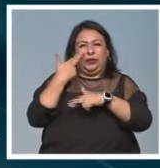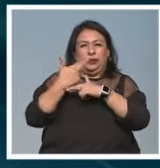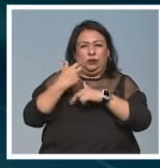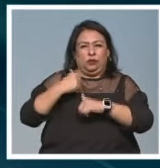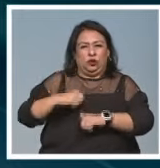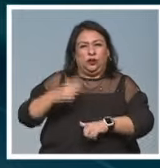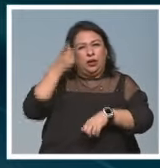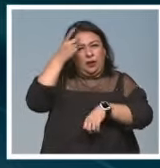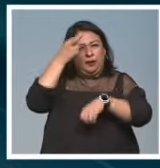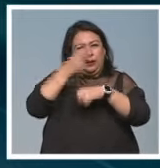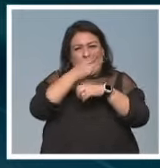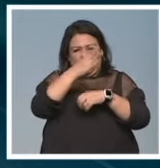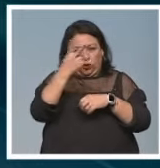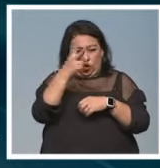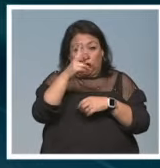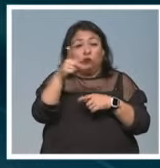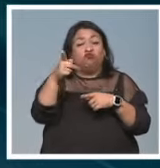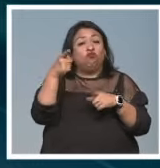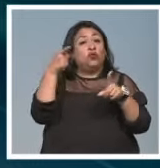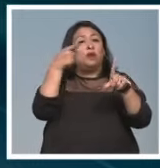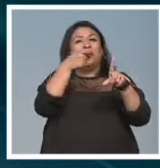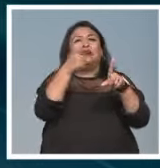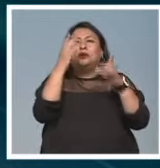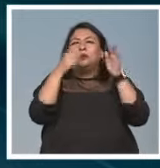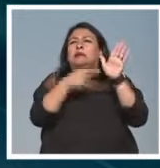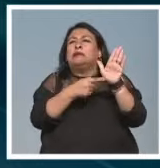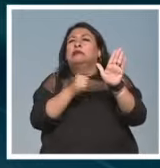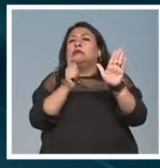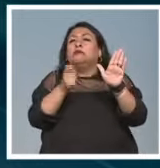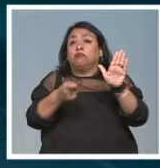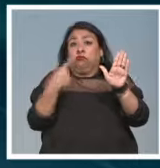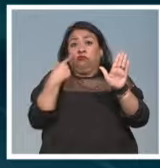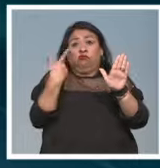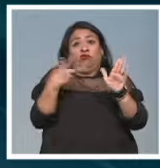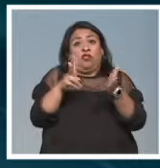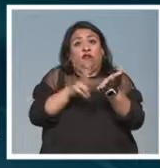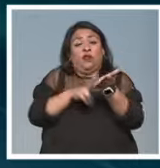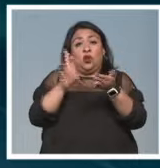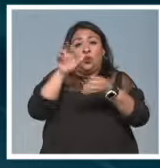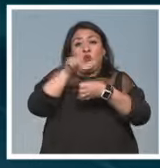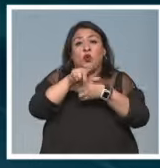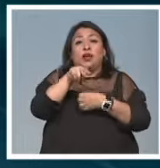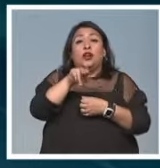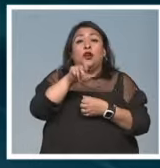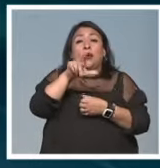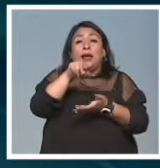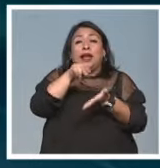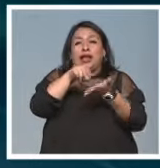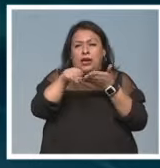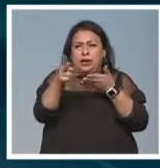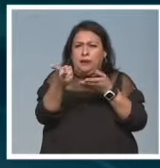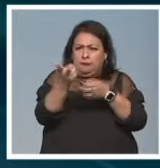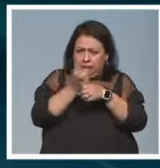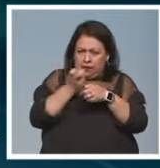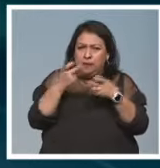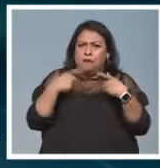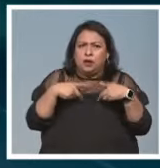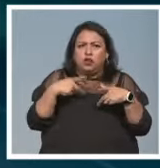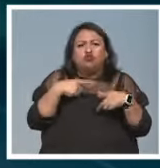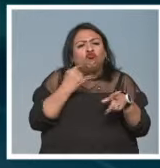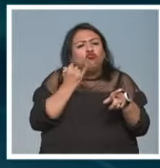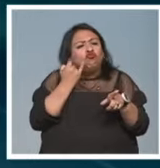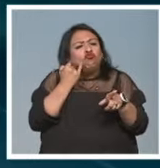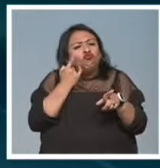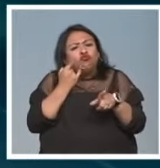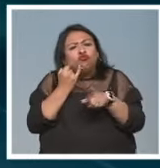de la biblioteca señalaron que el objetivo de la muestra es resaltar el valor cultural de la novela negra e invitar al público a explorar